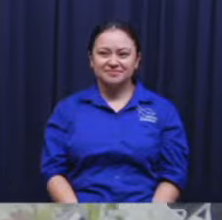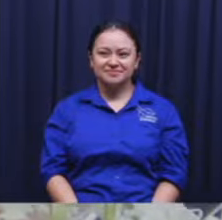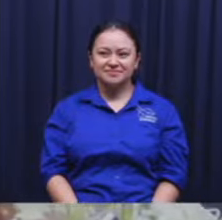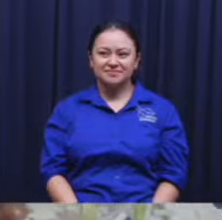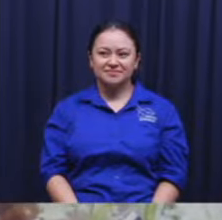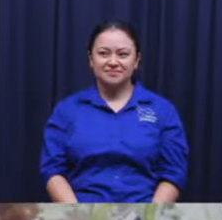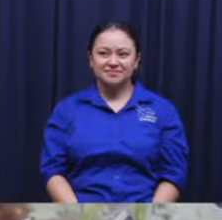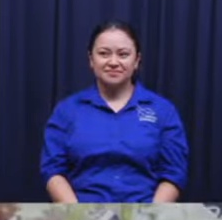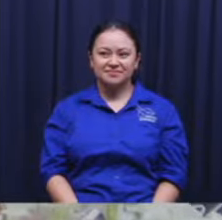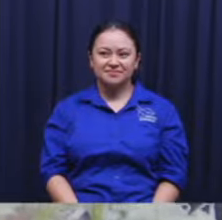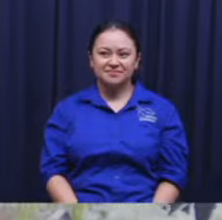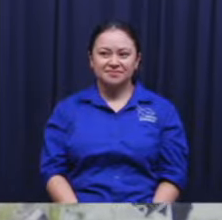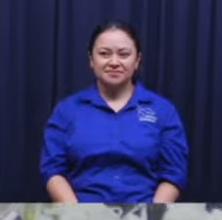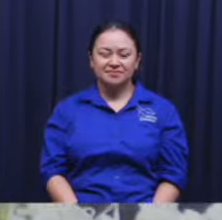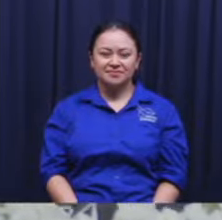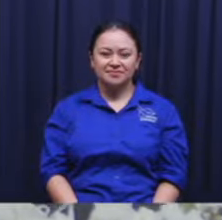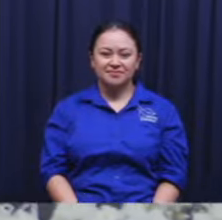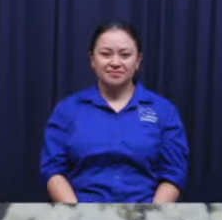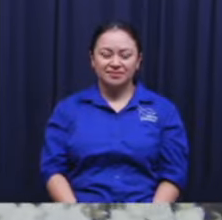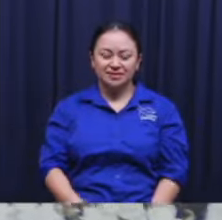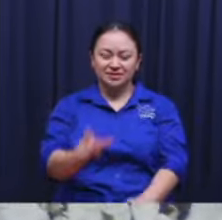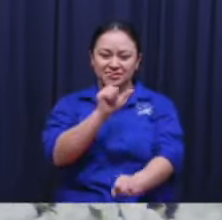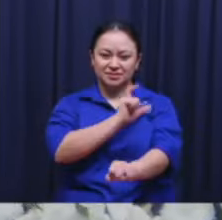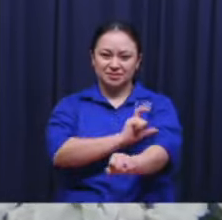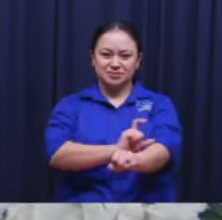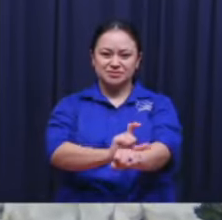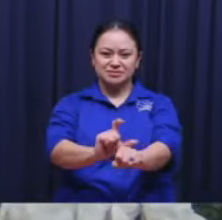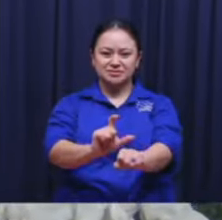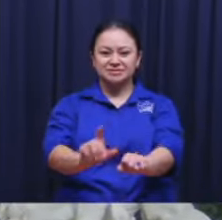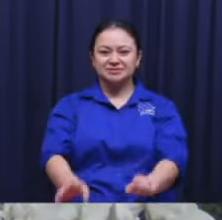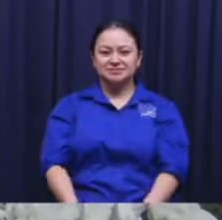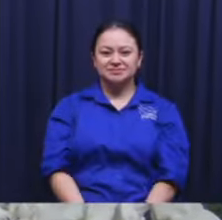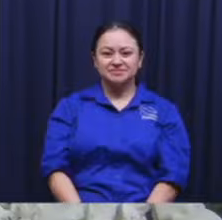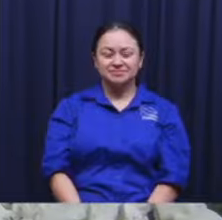¿Eh? Ay, Señor. Bueno, sigamos acá.